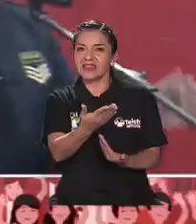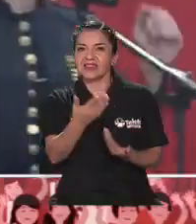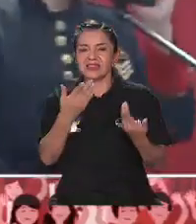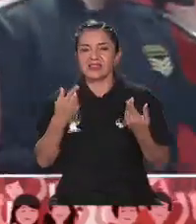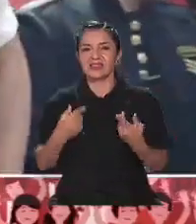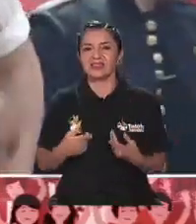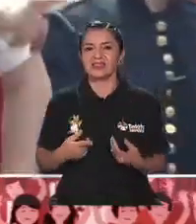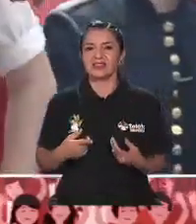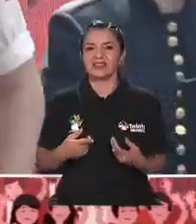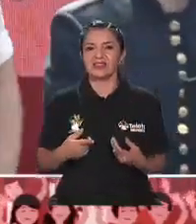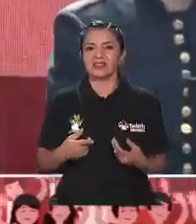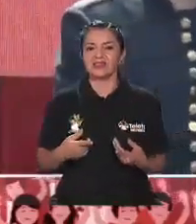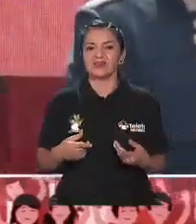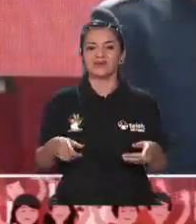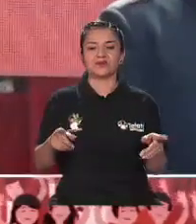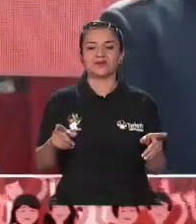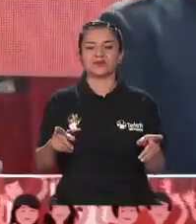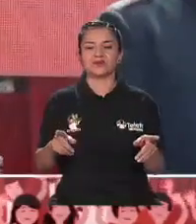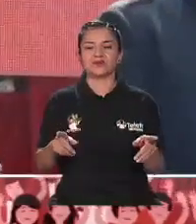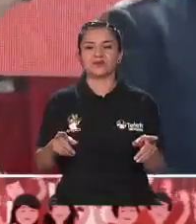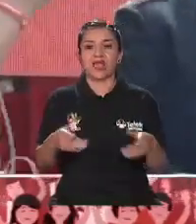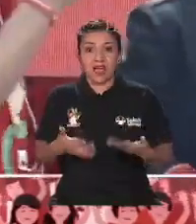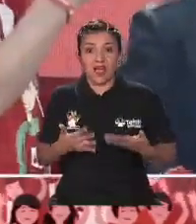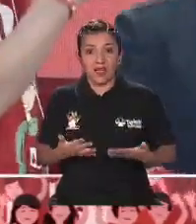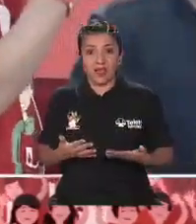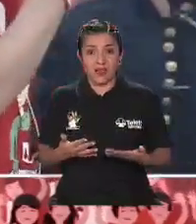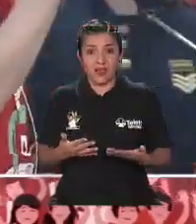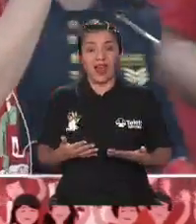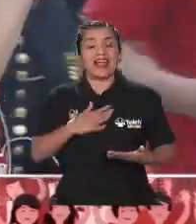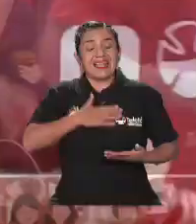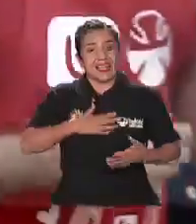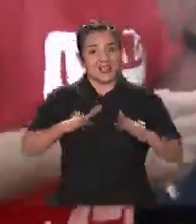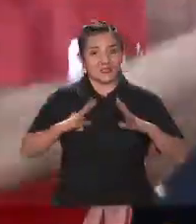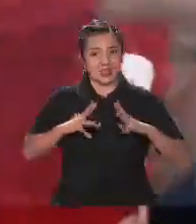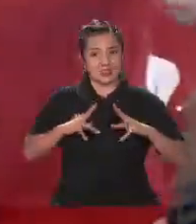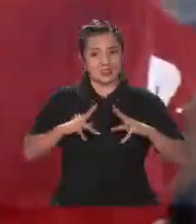Quiero felicitar. ¡Ahí estamos, mira!